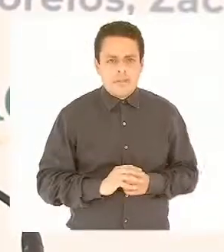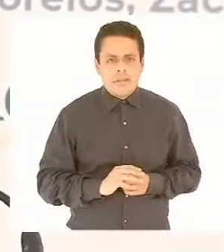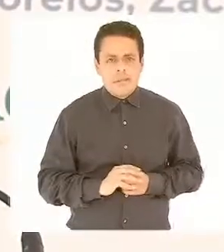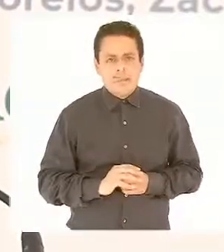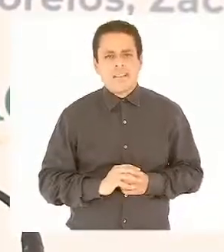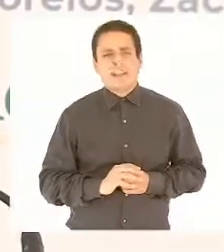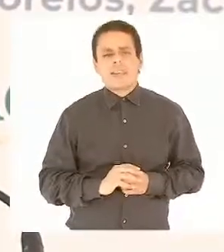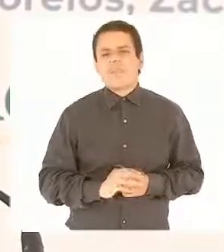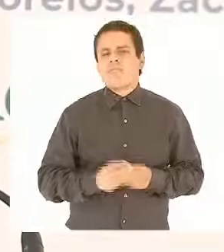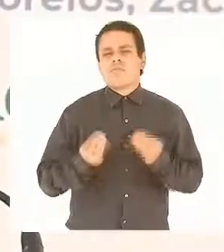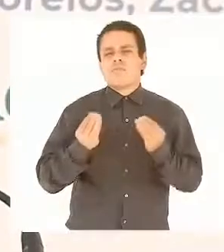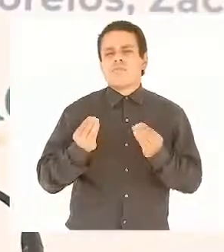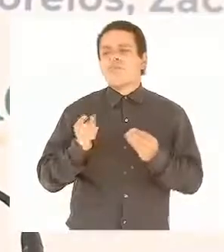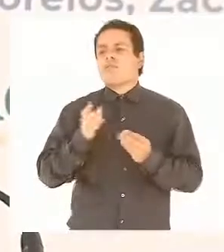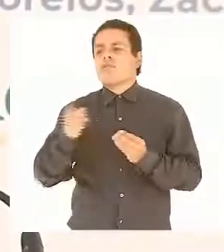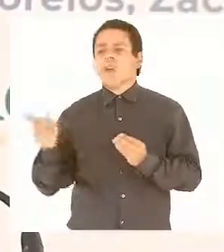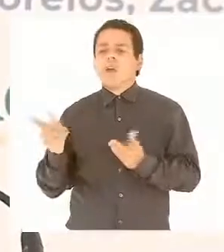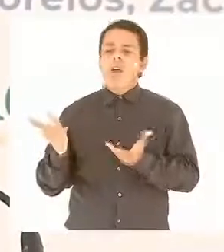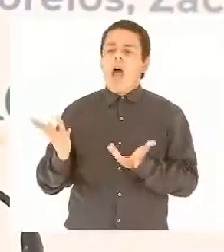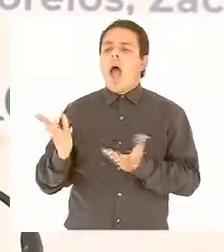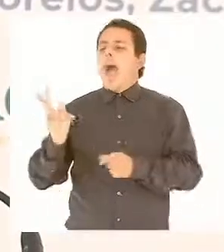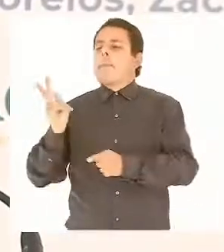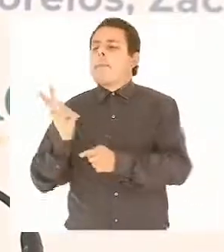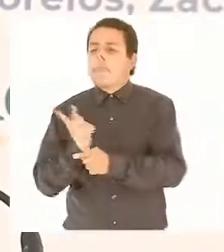con muchos aparatos burocráticos